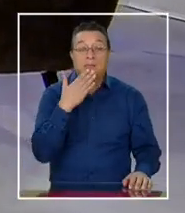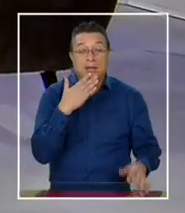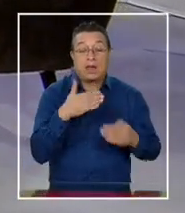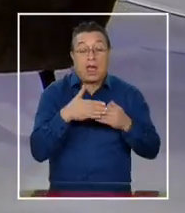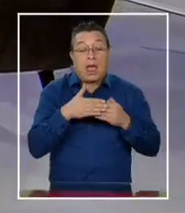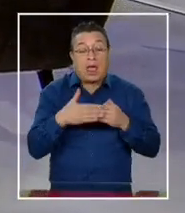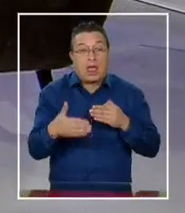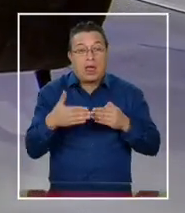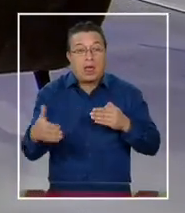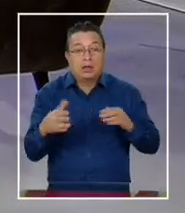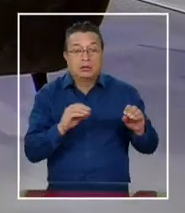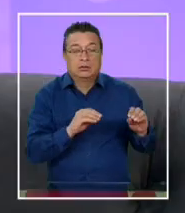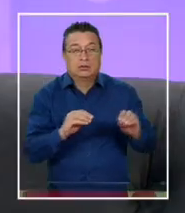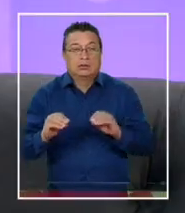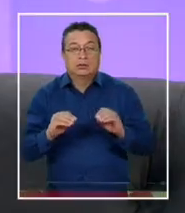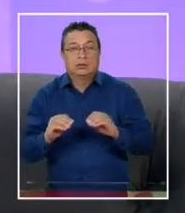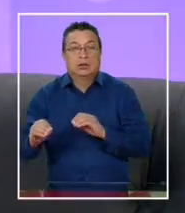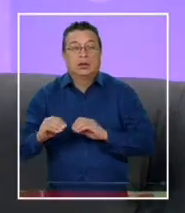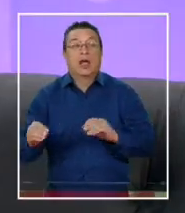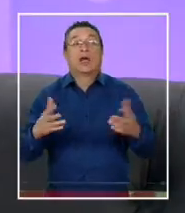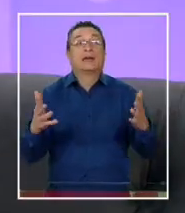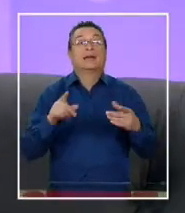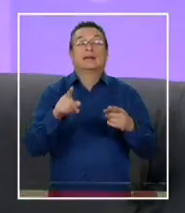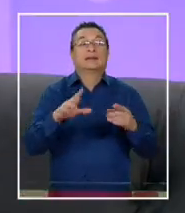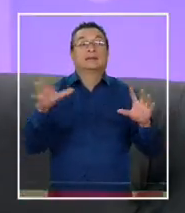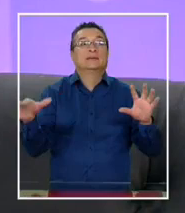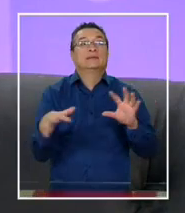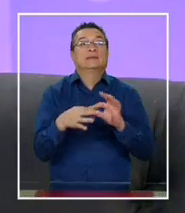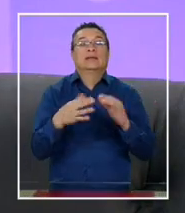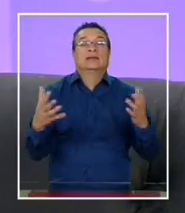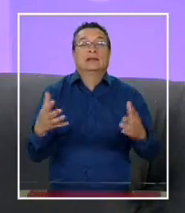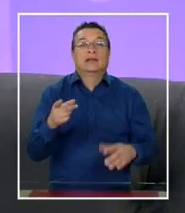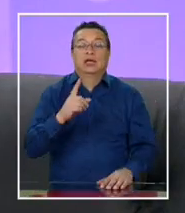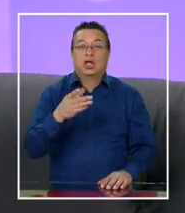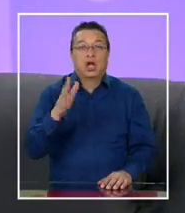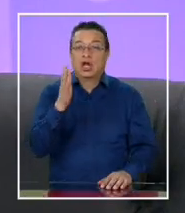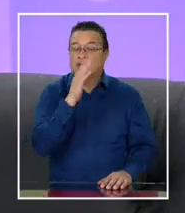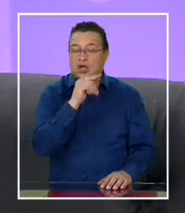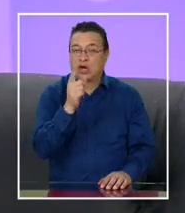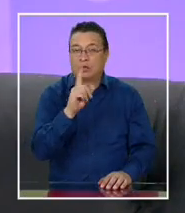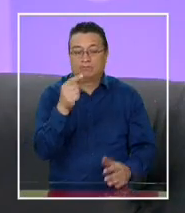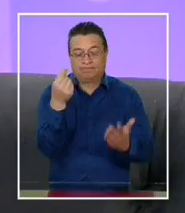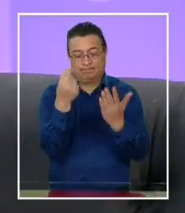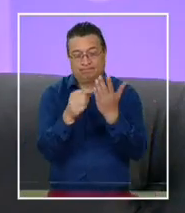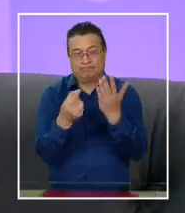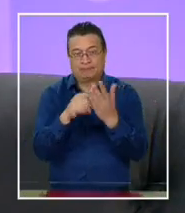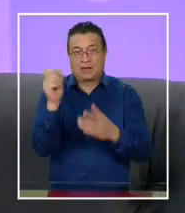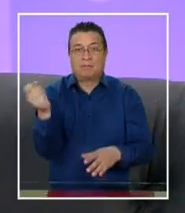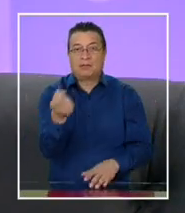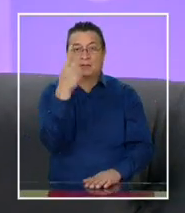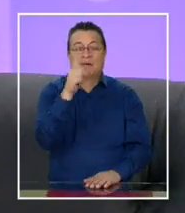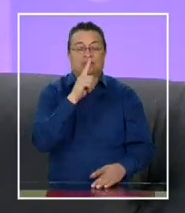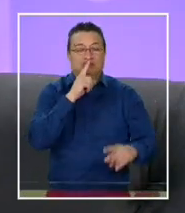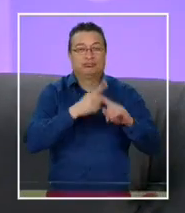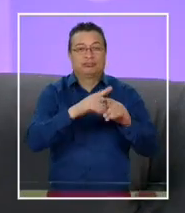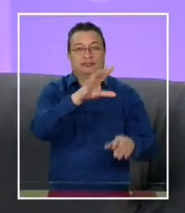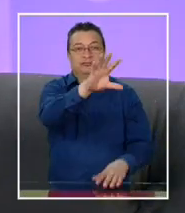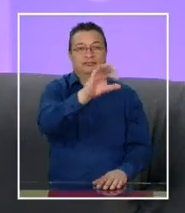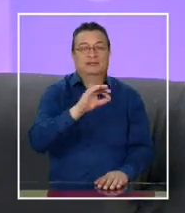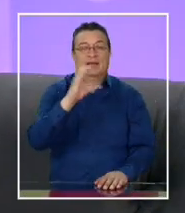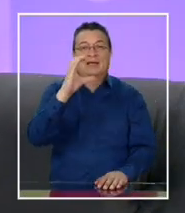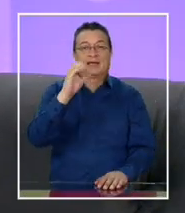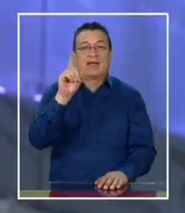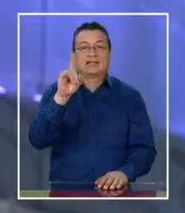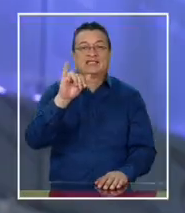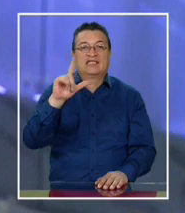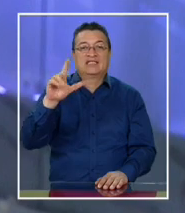dio dio para que se especulara que esto tenía que ver con que no había resultado el primer nombramiento de la cancillería